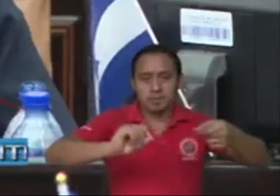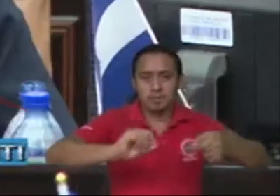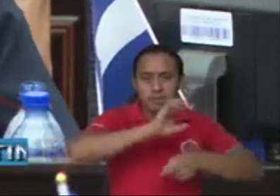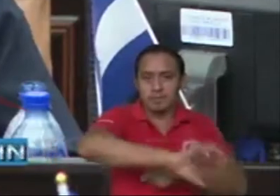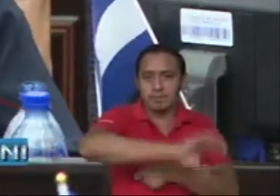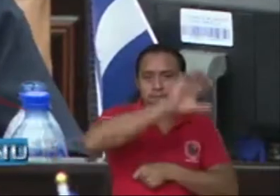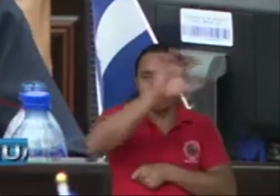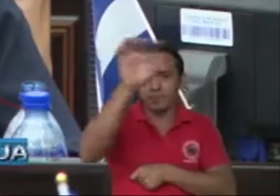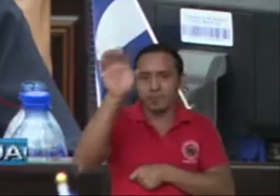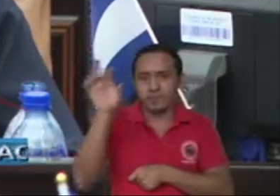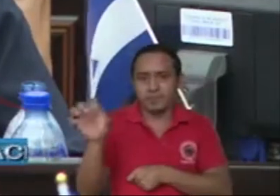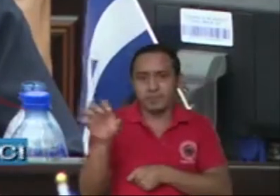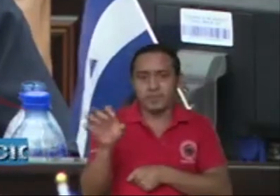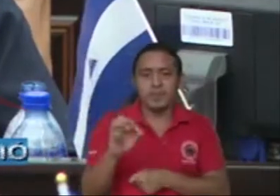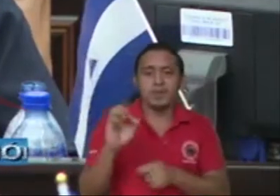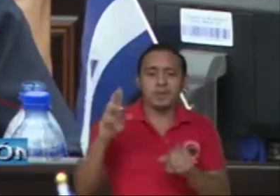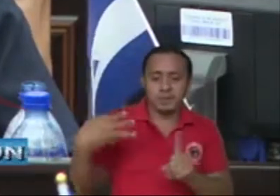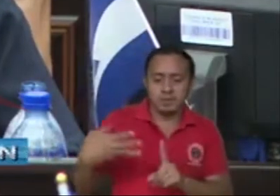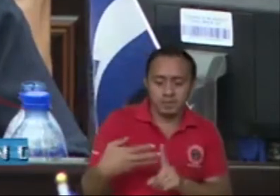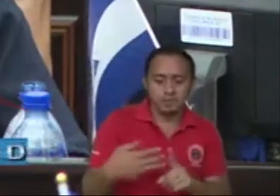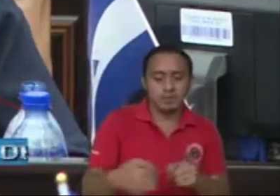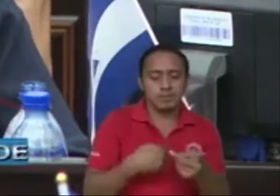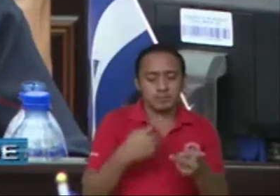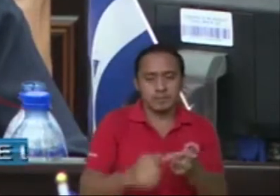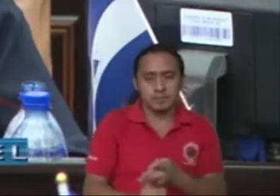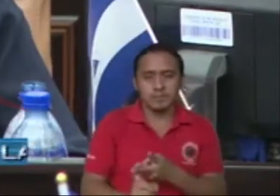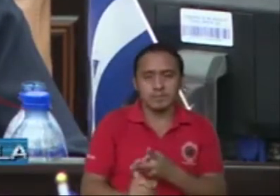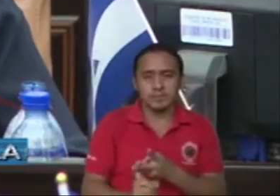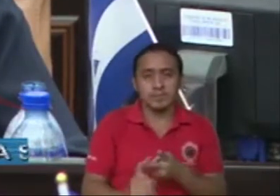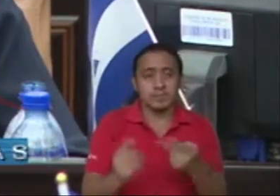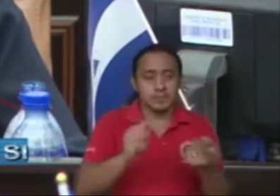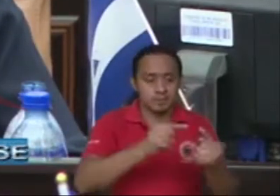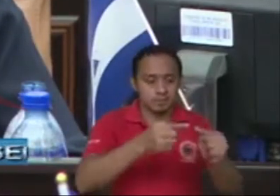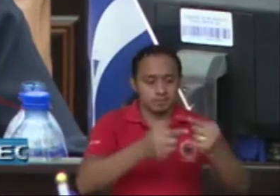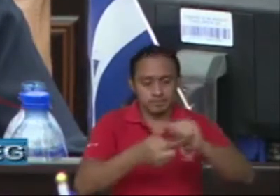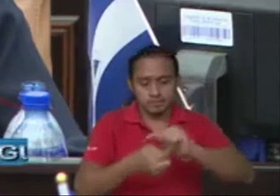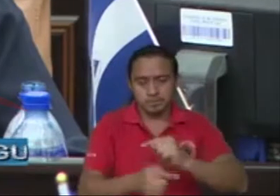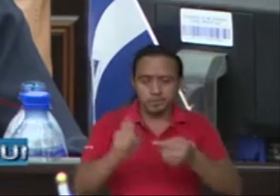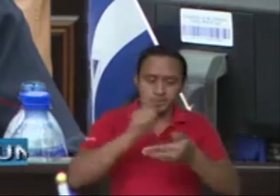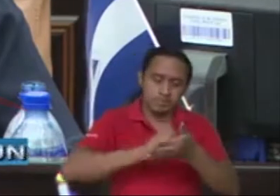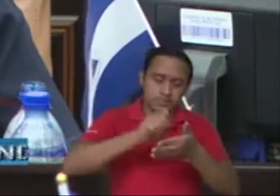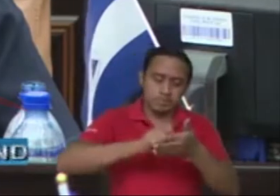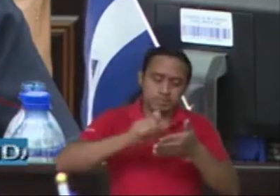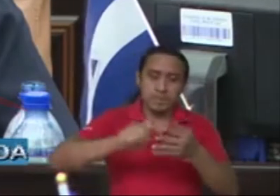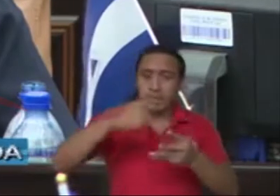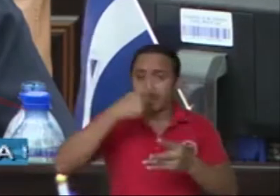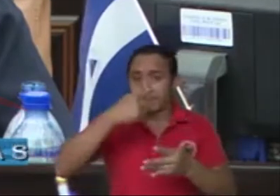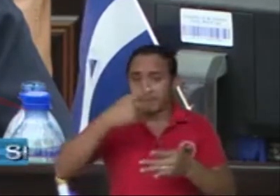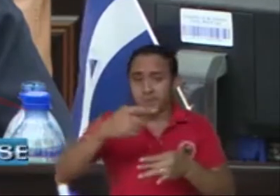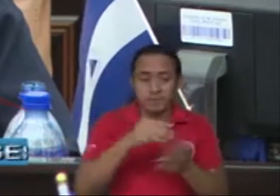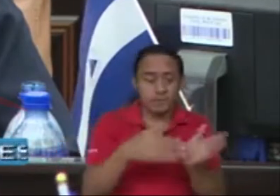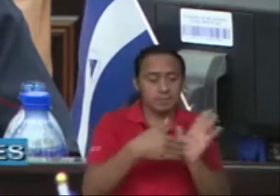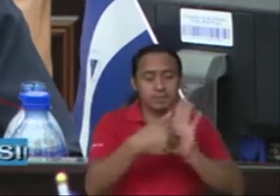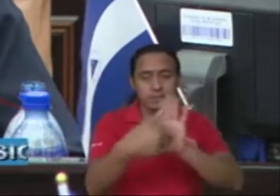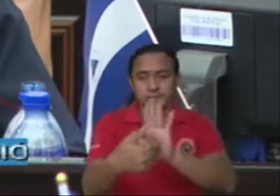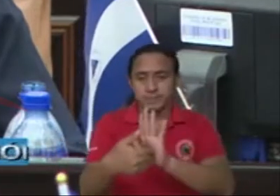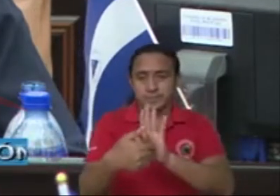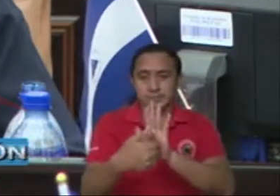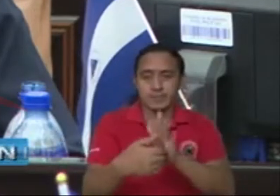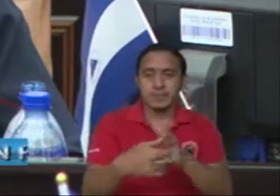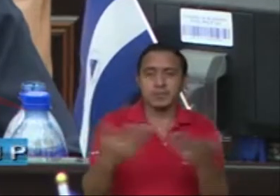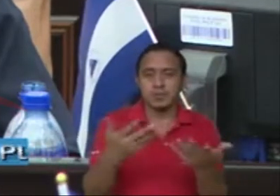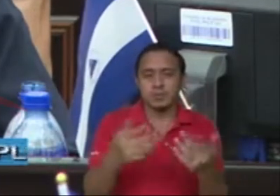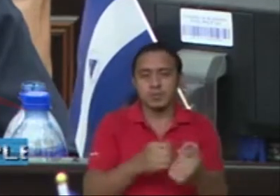departamentales y regionales. 2. Adecuar la redacción referida para la presentación de